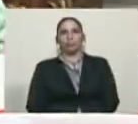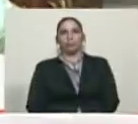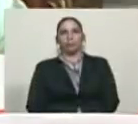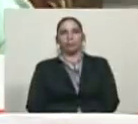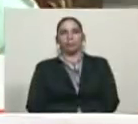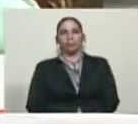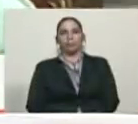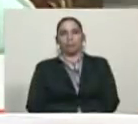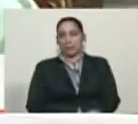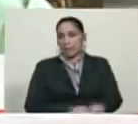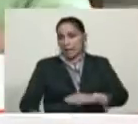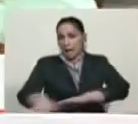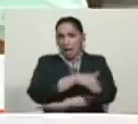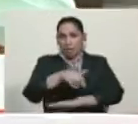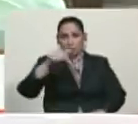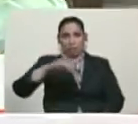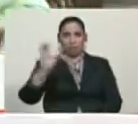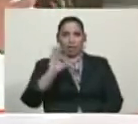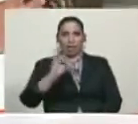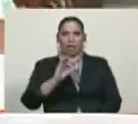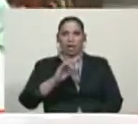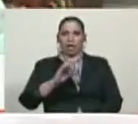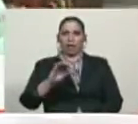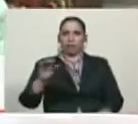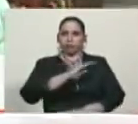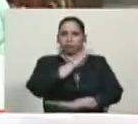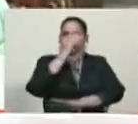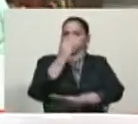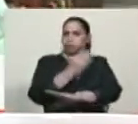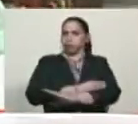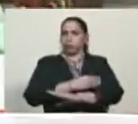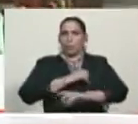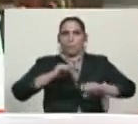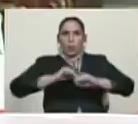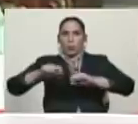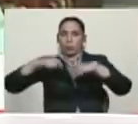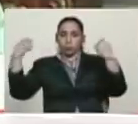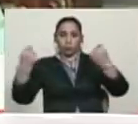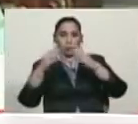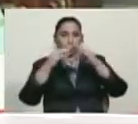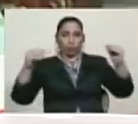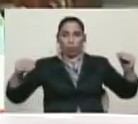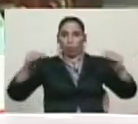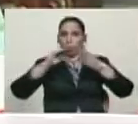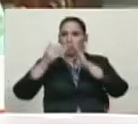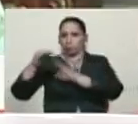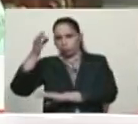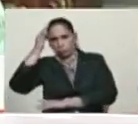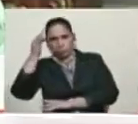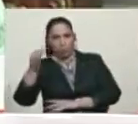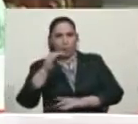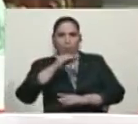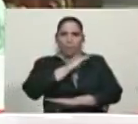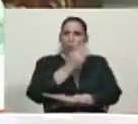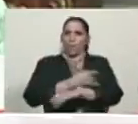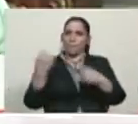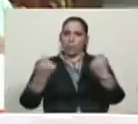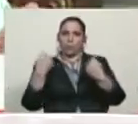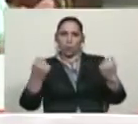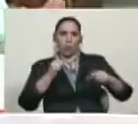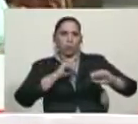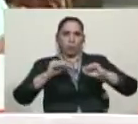aquí en caracas a tener una super movilización popular ya los consejos comunales el poder popular el movimiento estudiantil